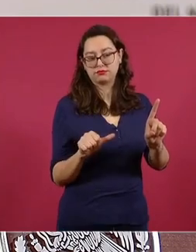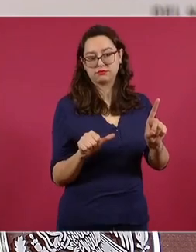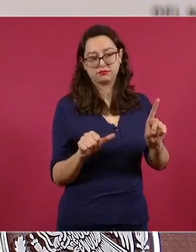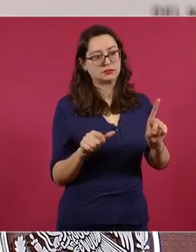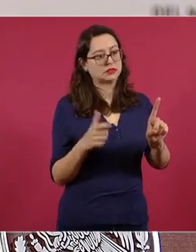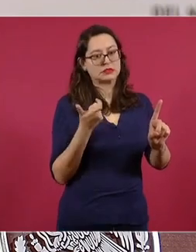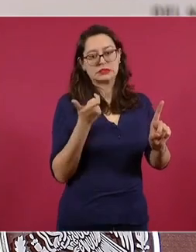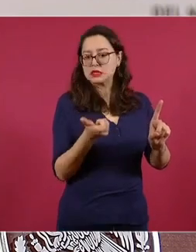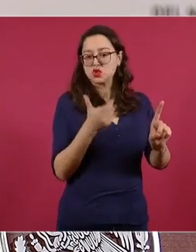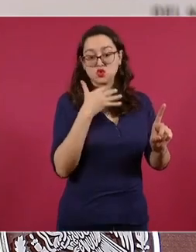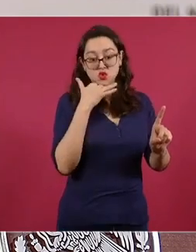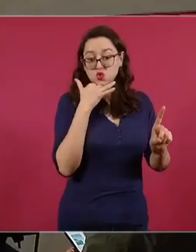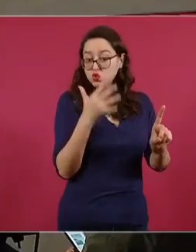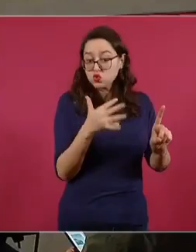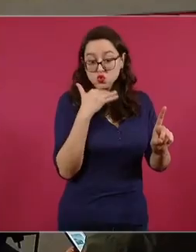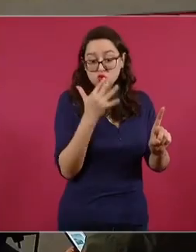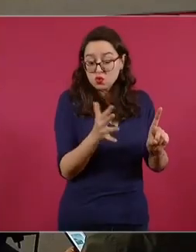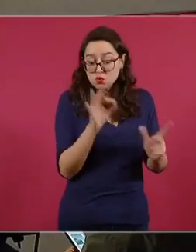Así de sencillo.